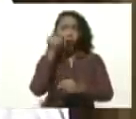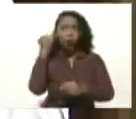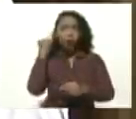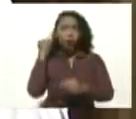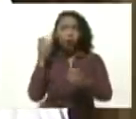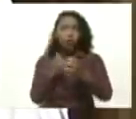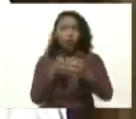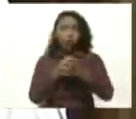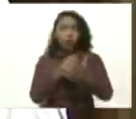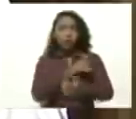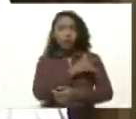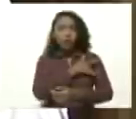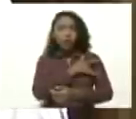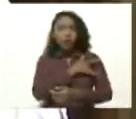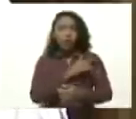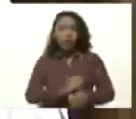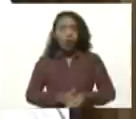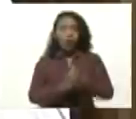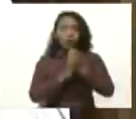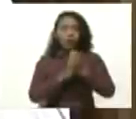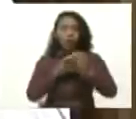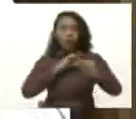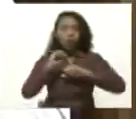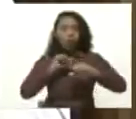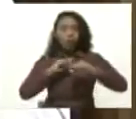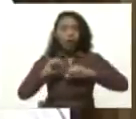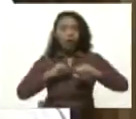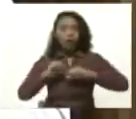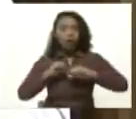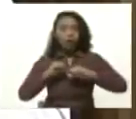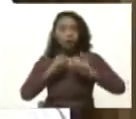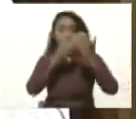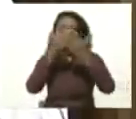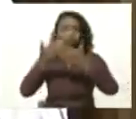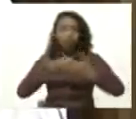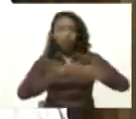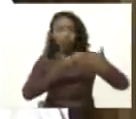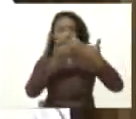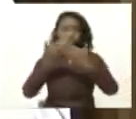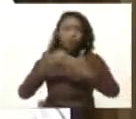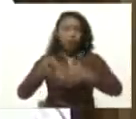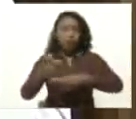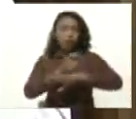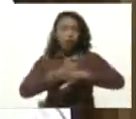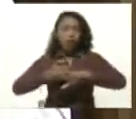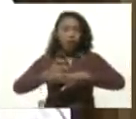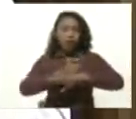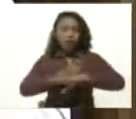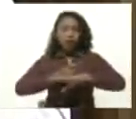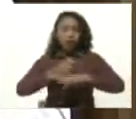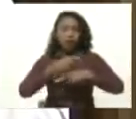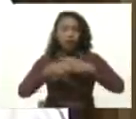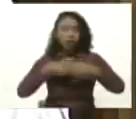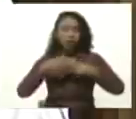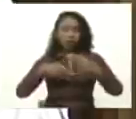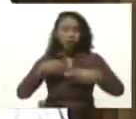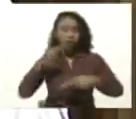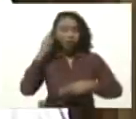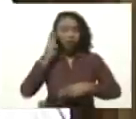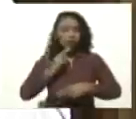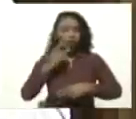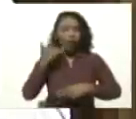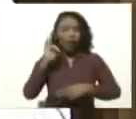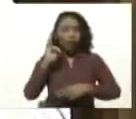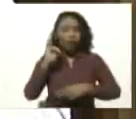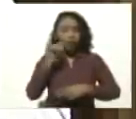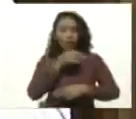sector universitario, de los rectores y rectoras, de los movimientos estudiantiles y del gobierno de la Revolución Bolivariana hará